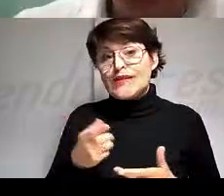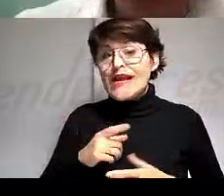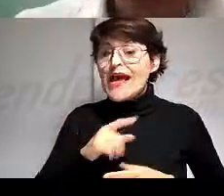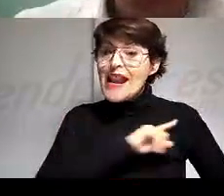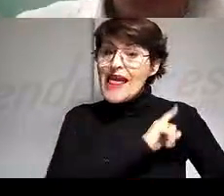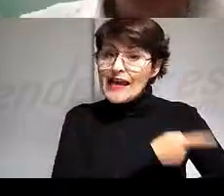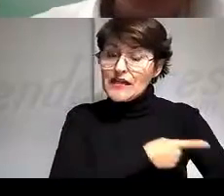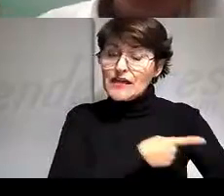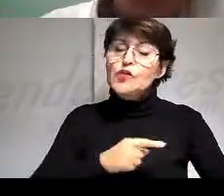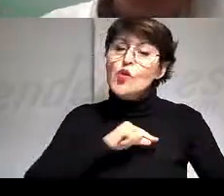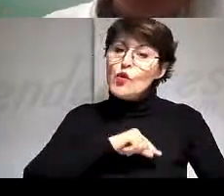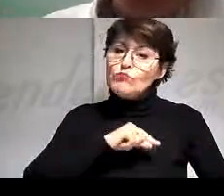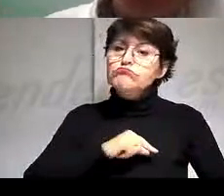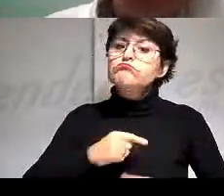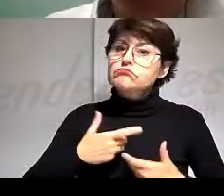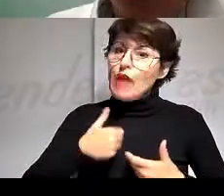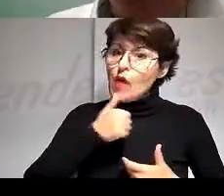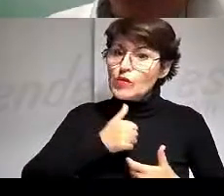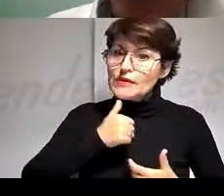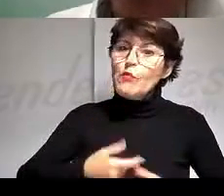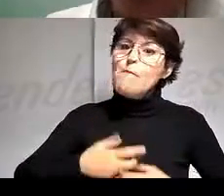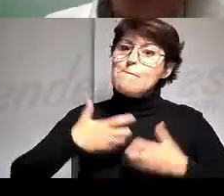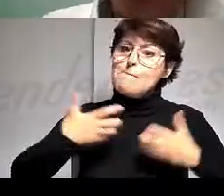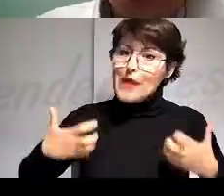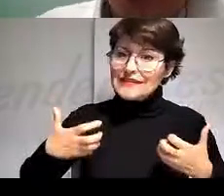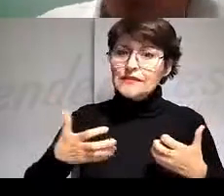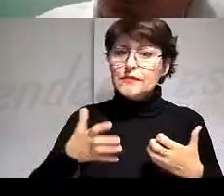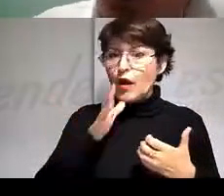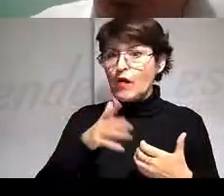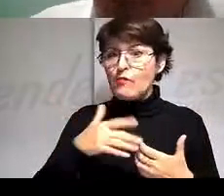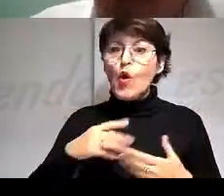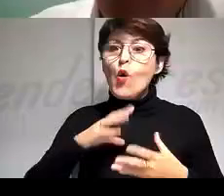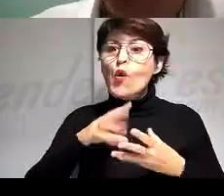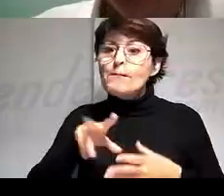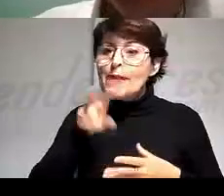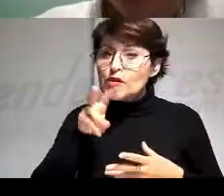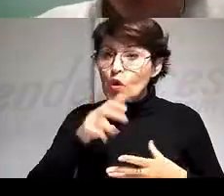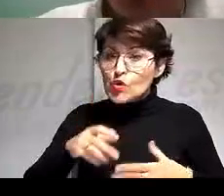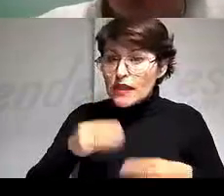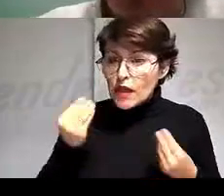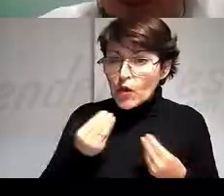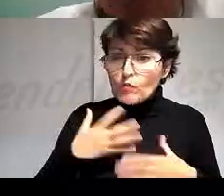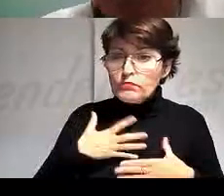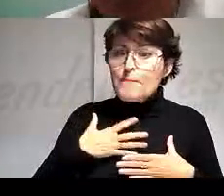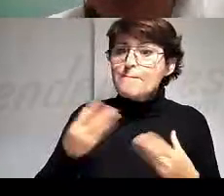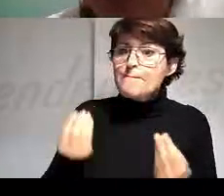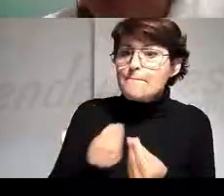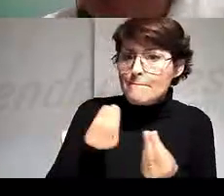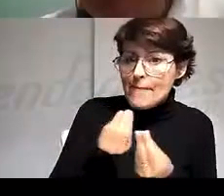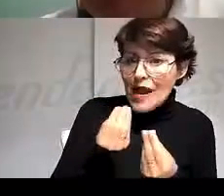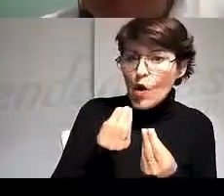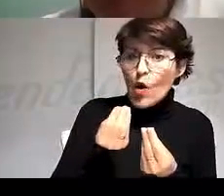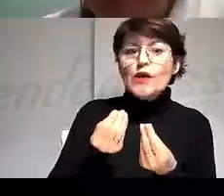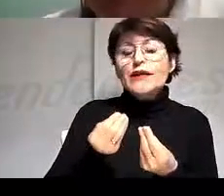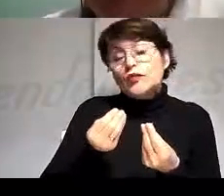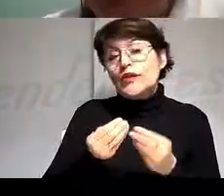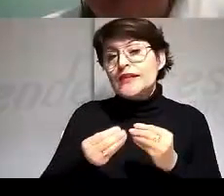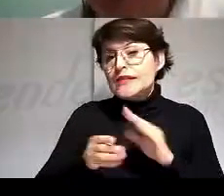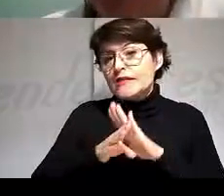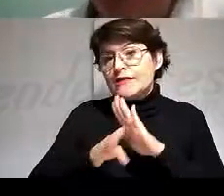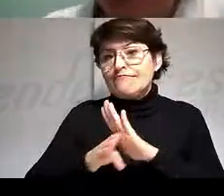si mientras nosotros podamos aportar oxígeno al músculo, podemos mantener ese ejercicio